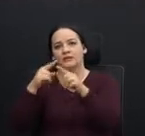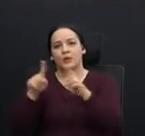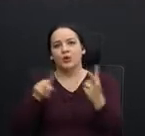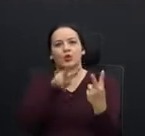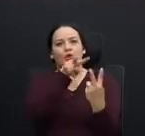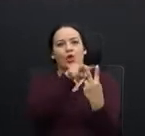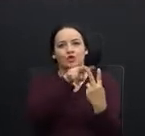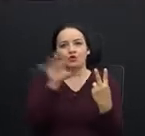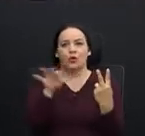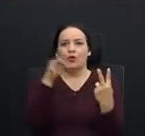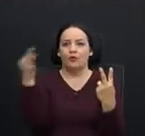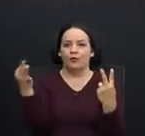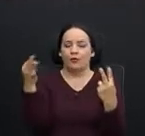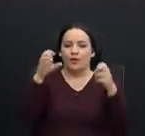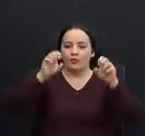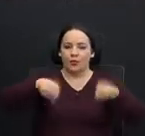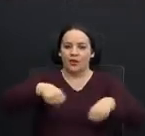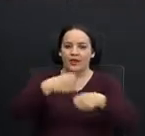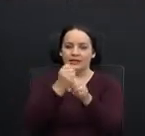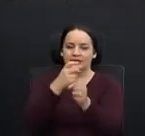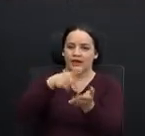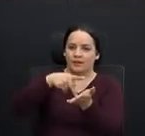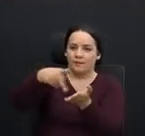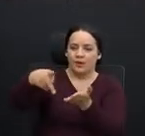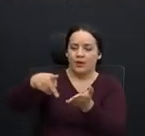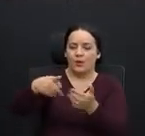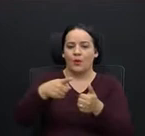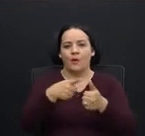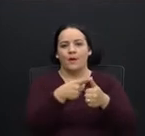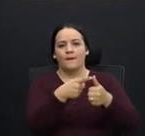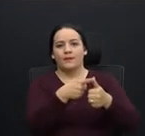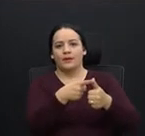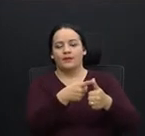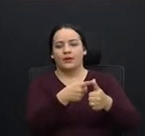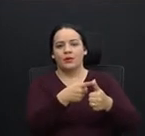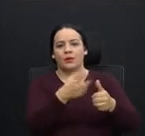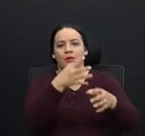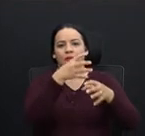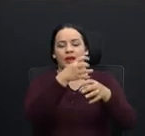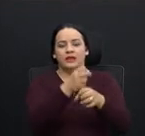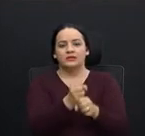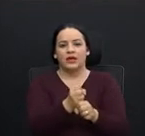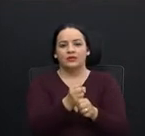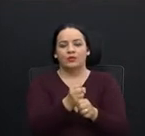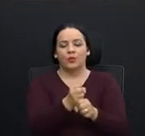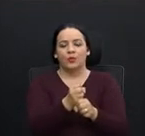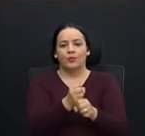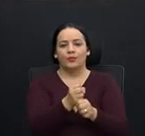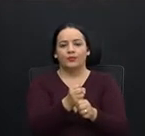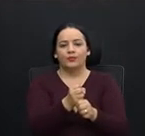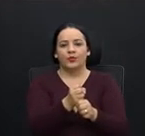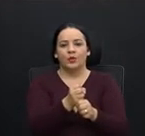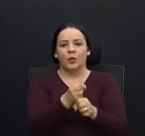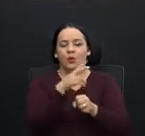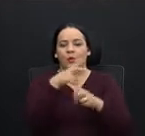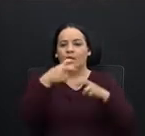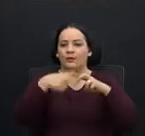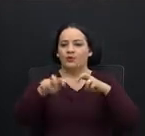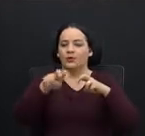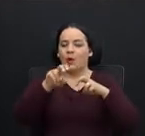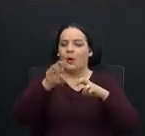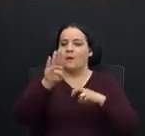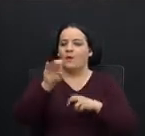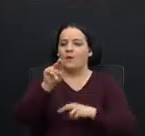hacerlo. Una de ellas es realizando una emisión de bonos de deuda